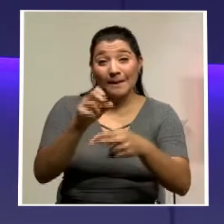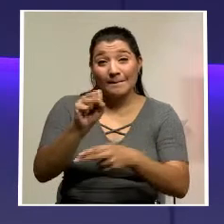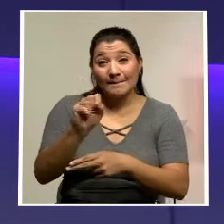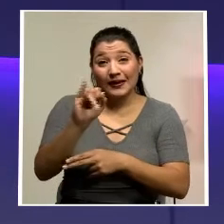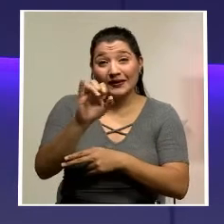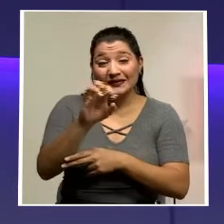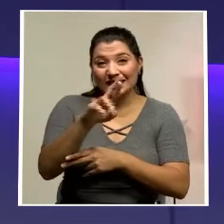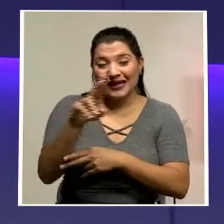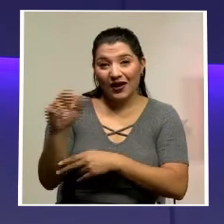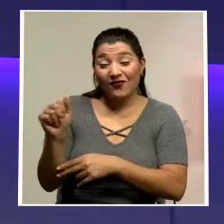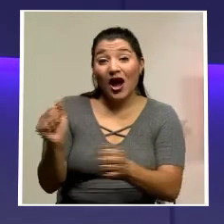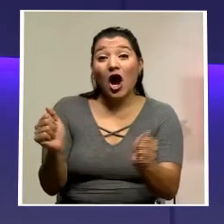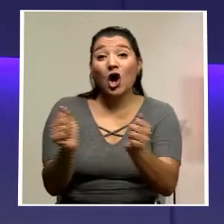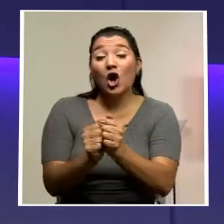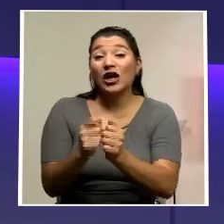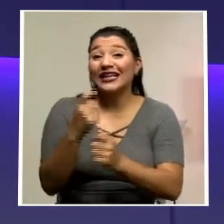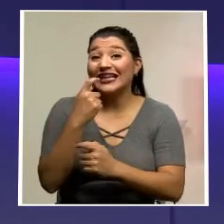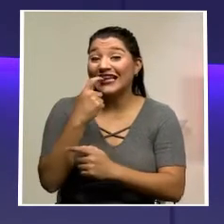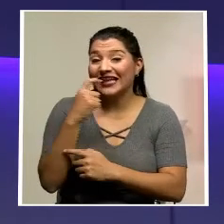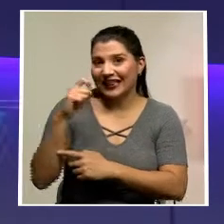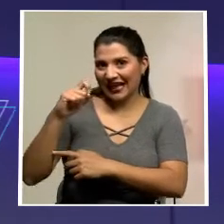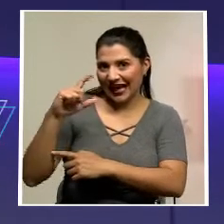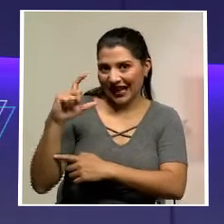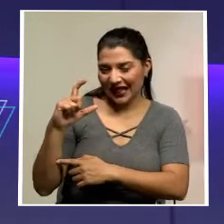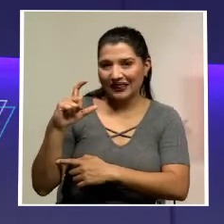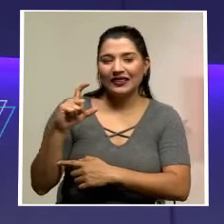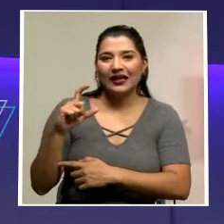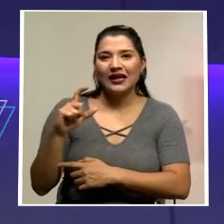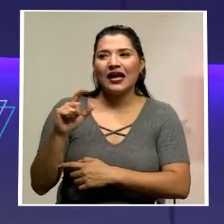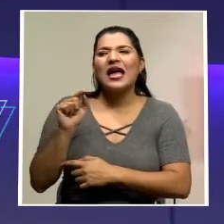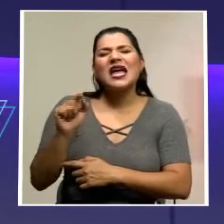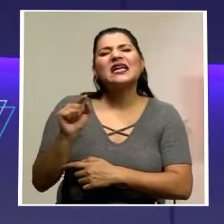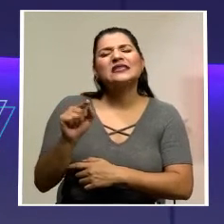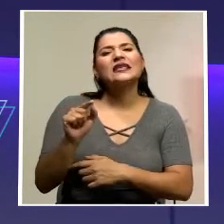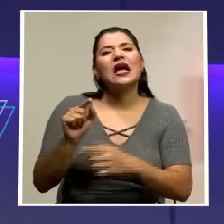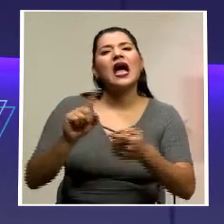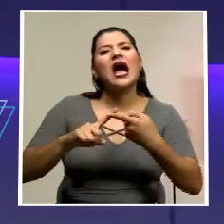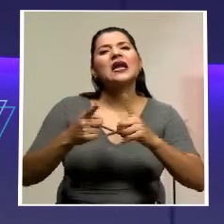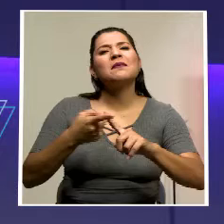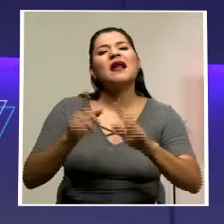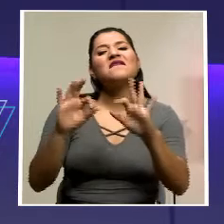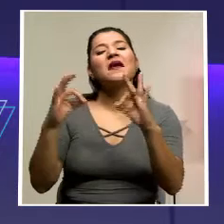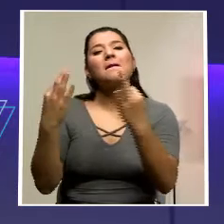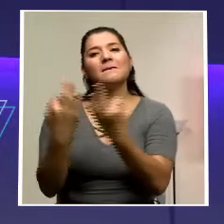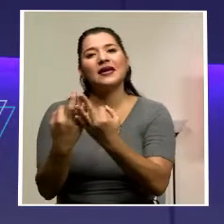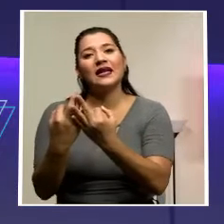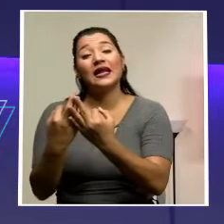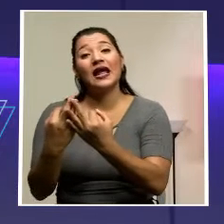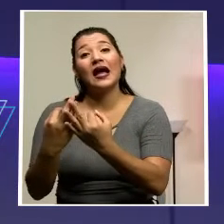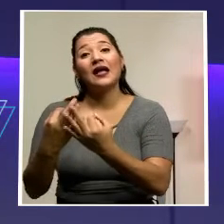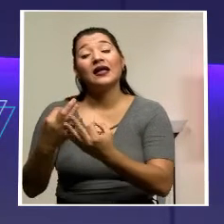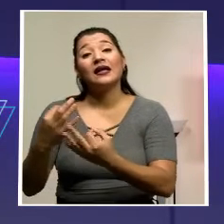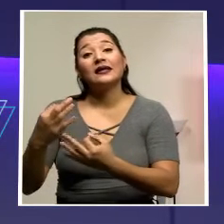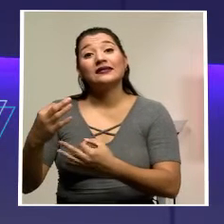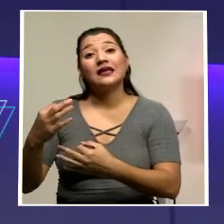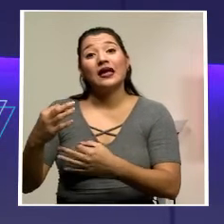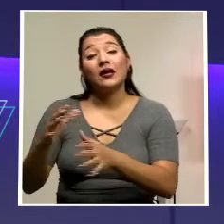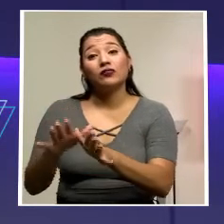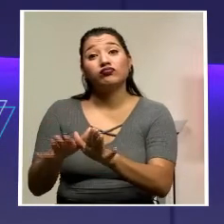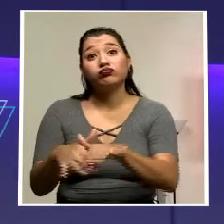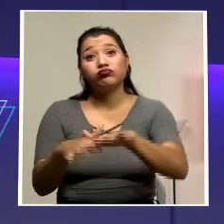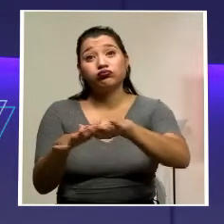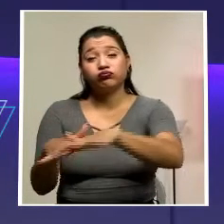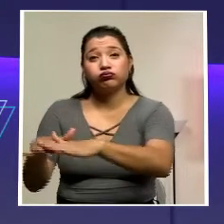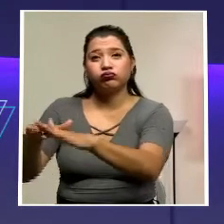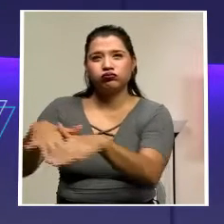dientes grandes, un animal que es pariente de las mantarrayas y de los tiburones. Son muy curiosos porque tienen